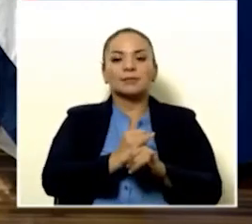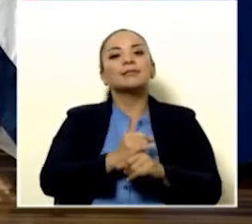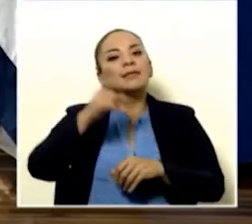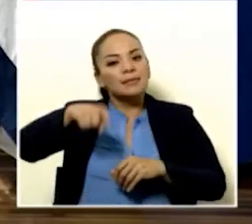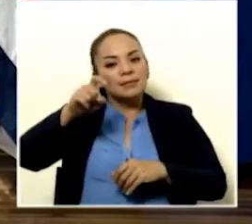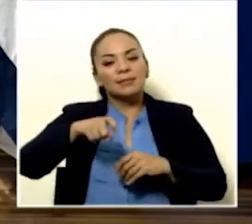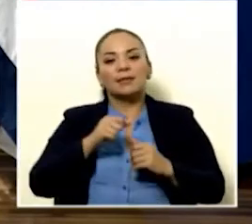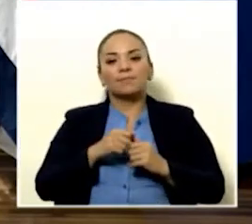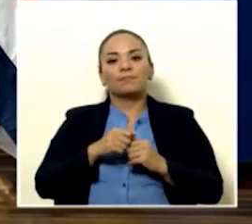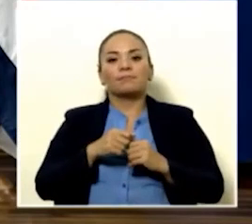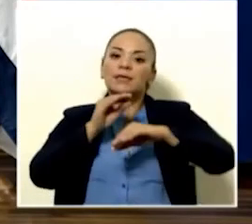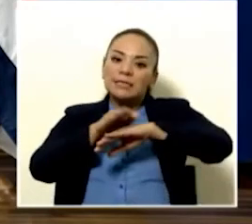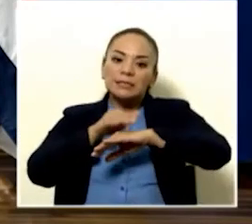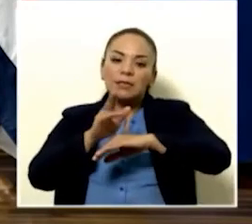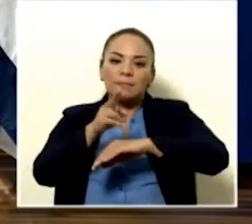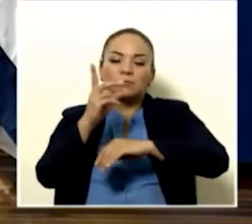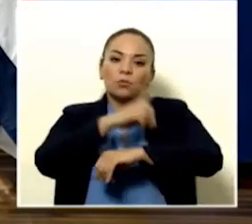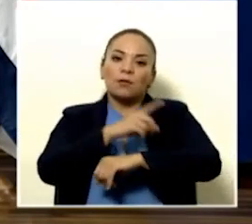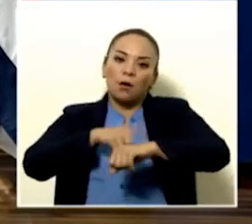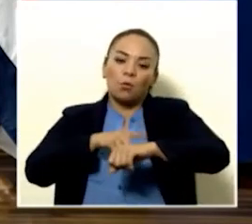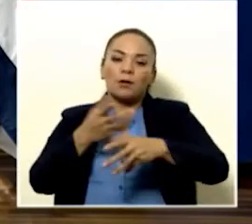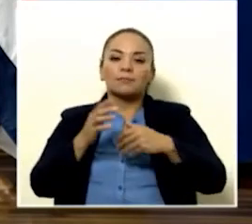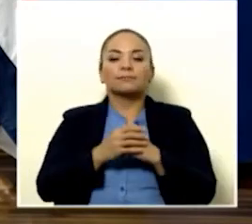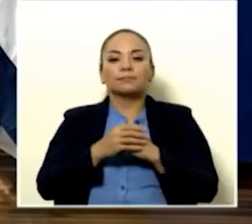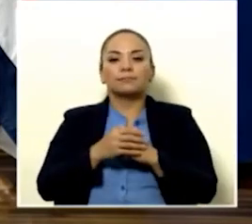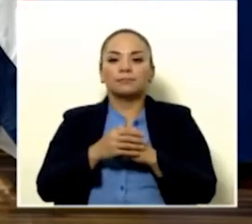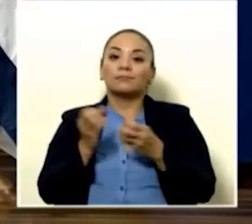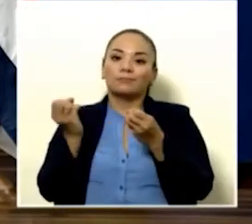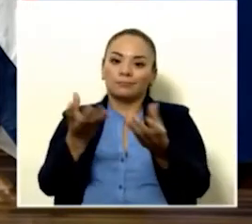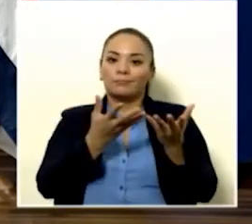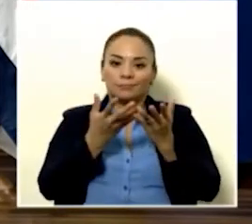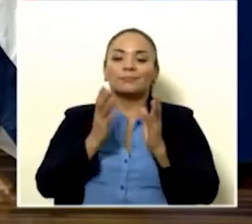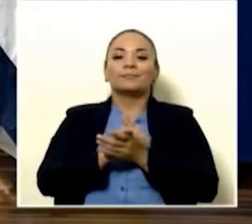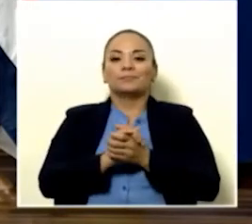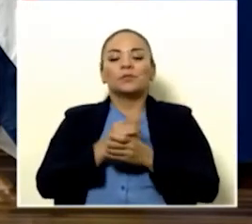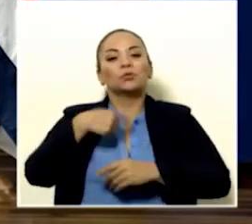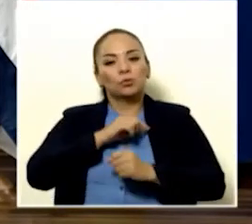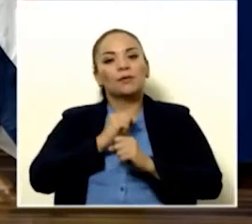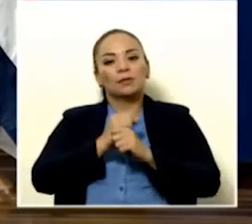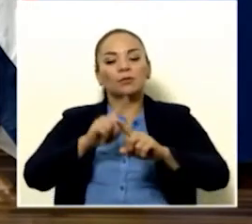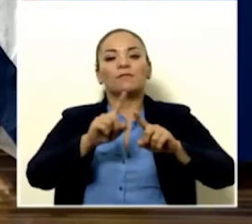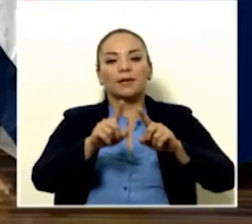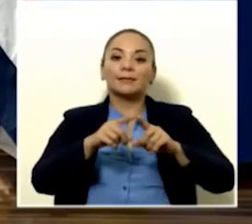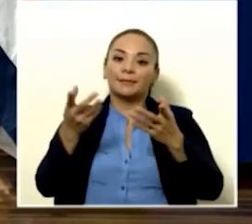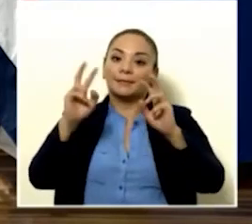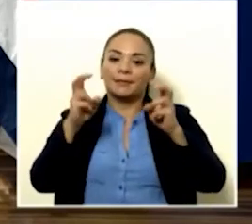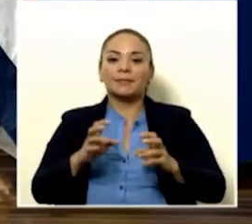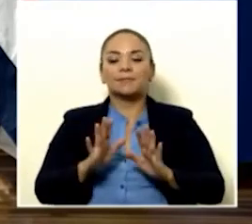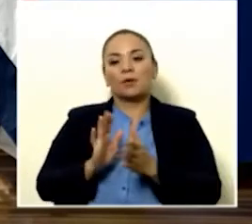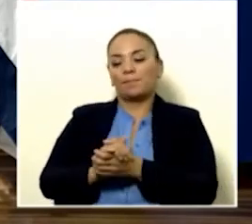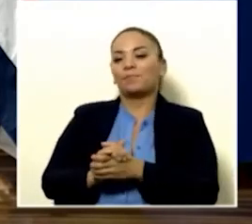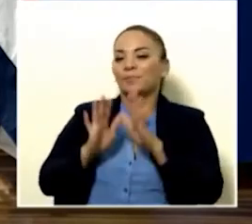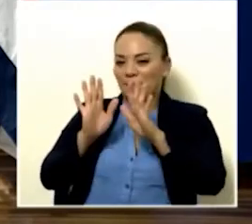necesitan incidir en ese mismo día y esa misma hora, que somos bastantes. Entonces, estamos trabajando de diferentes frentes. Vea, lo que el